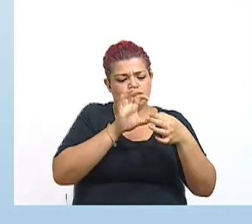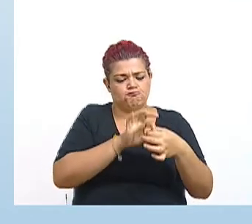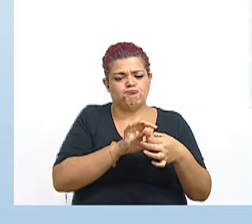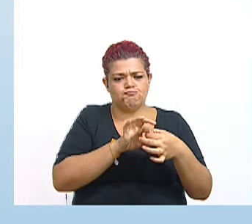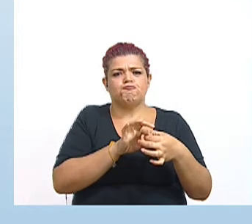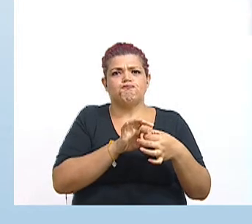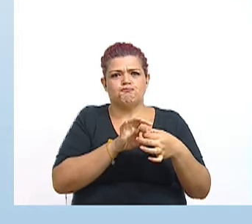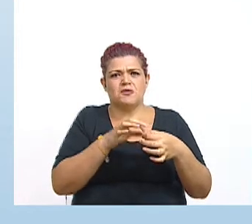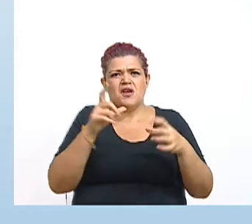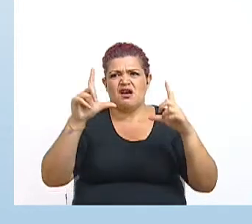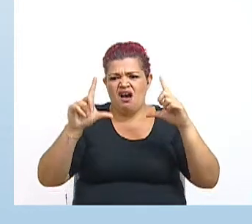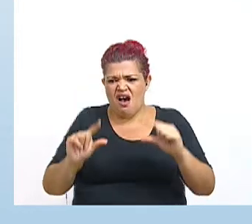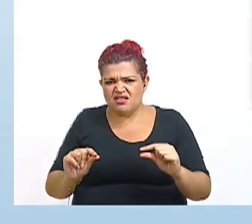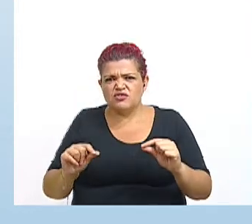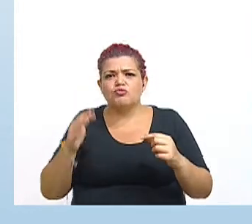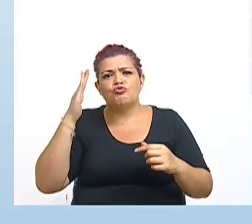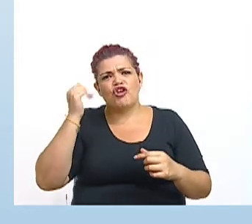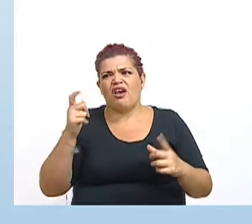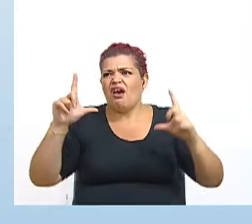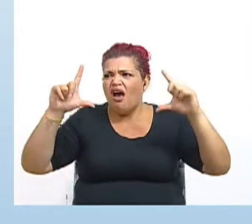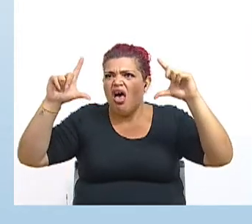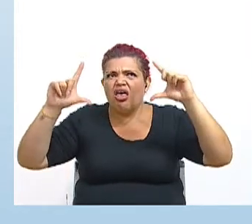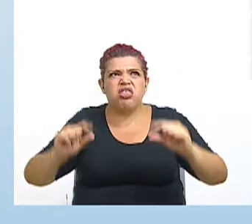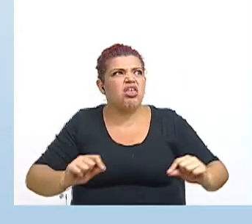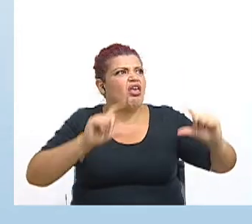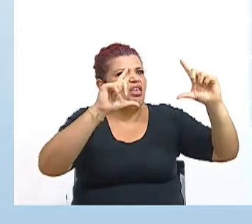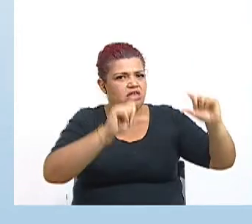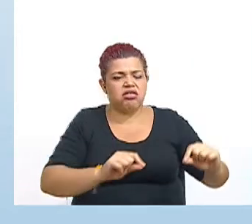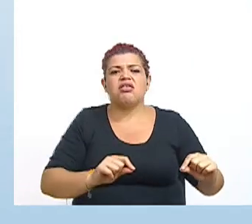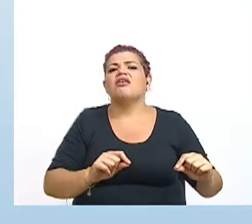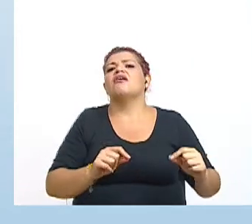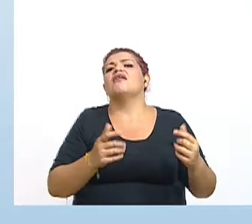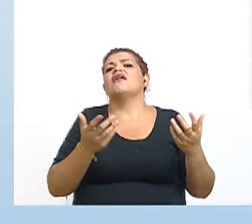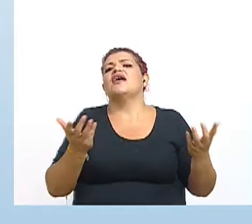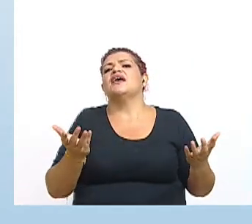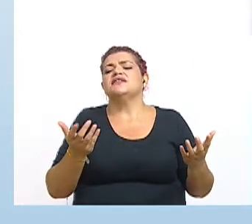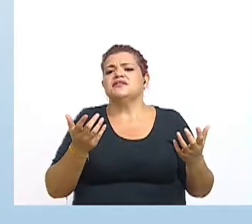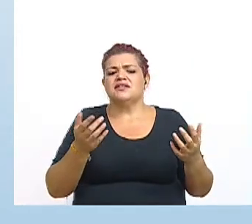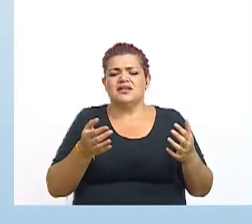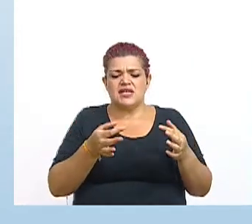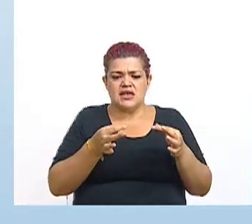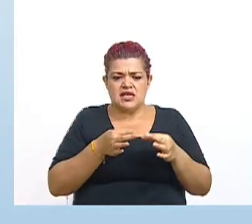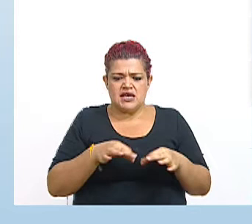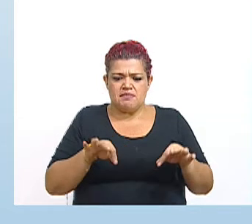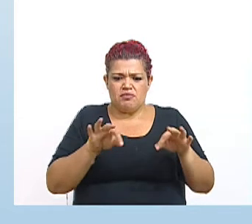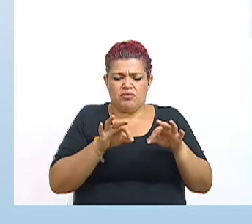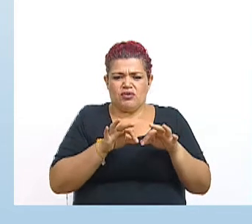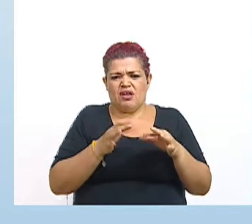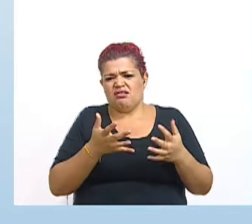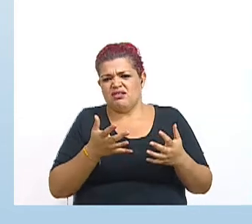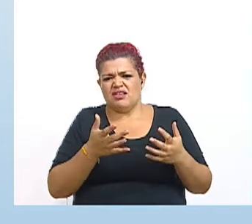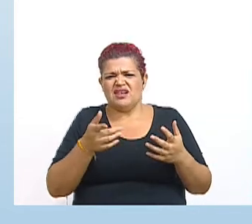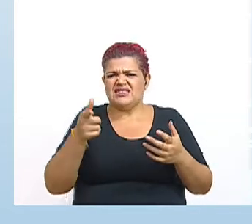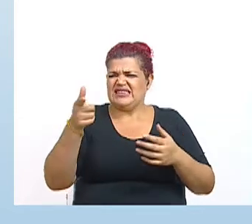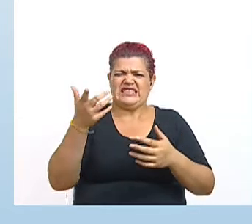más intensamente en nuestro país y qué tipo de beneficio o perjuicio le puede causar cada una de ellas al medio ambiente.